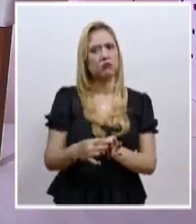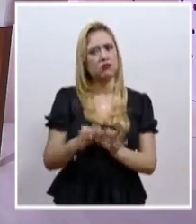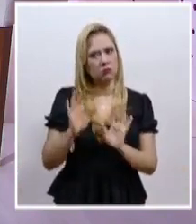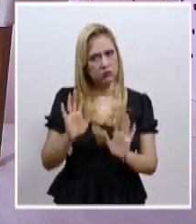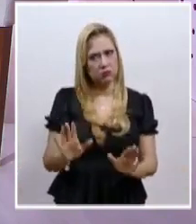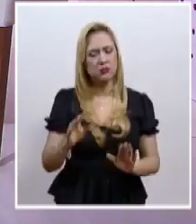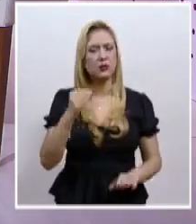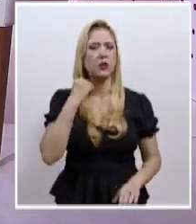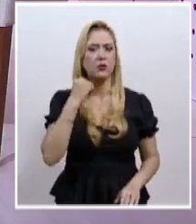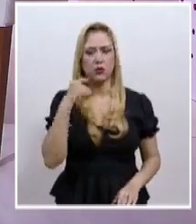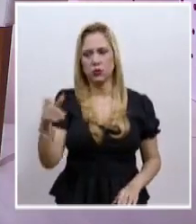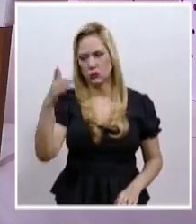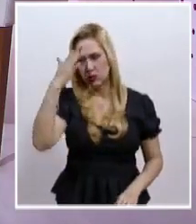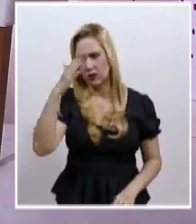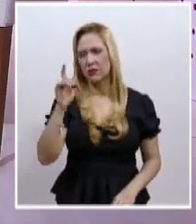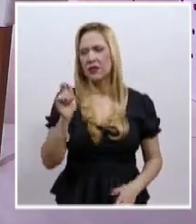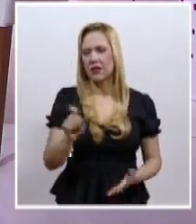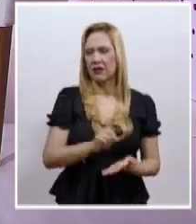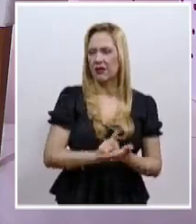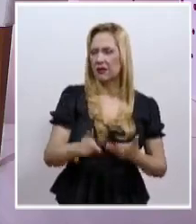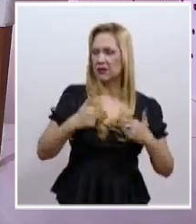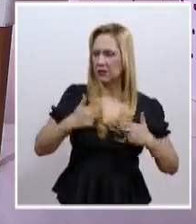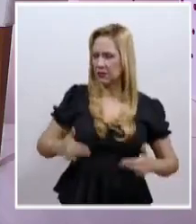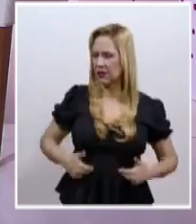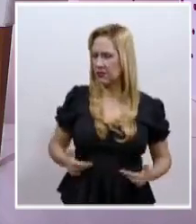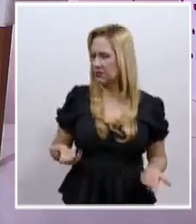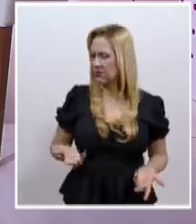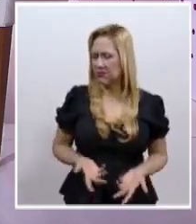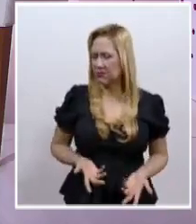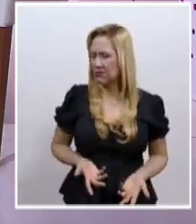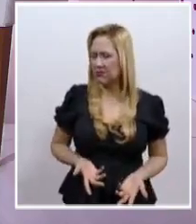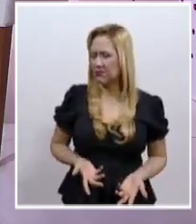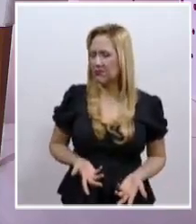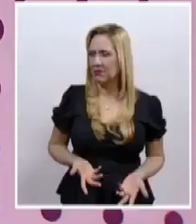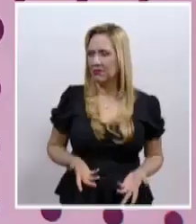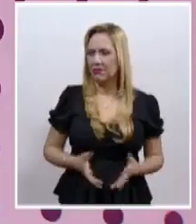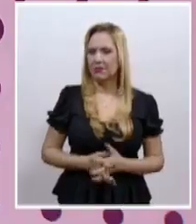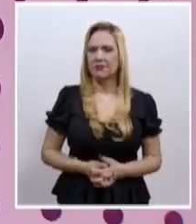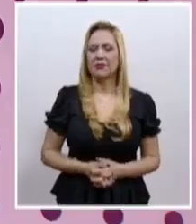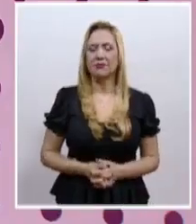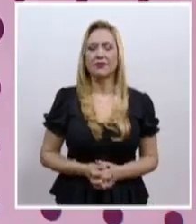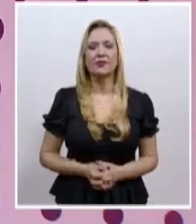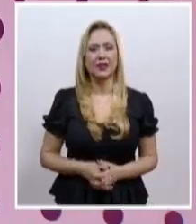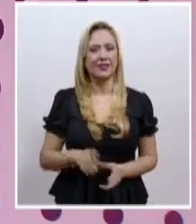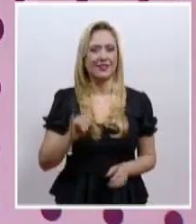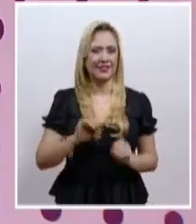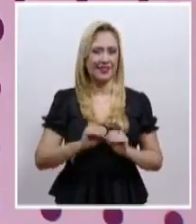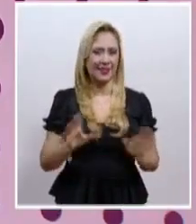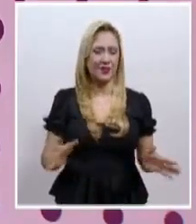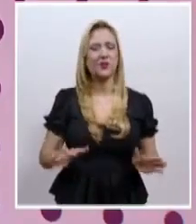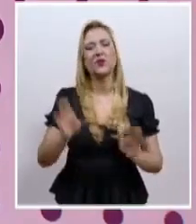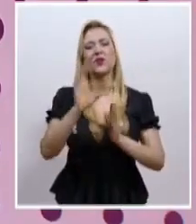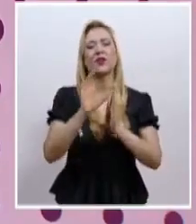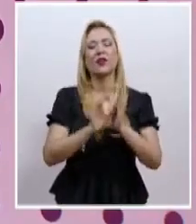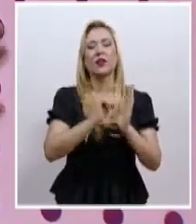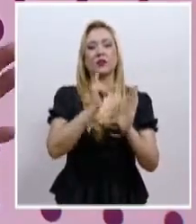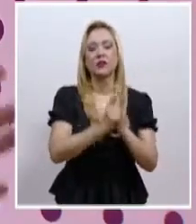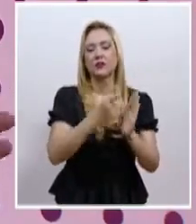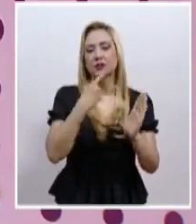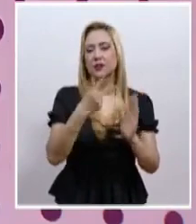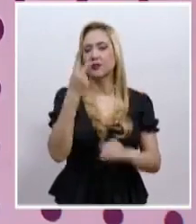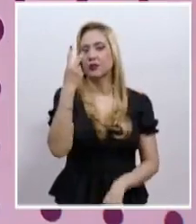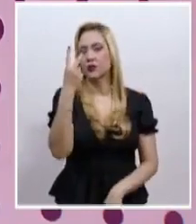abogados, pero ¿a qué derechos humanos te refieres, digamos, lo más coloquial posible? Bueno, por supuesto, la Constitución habla de